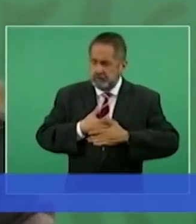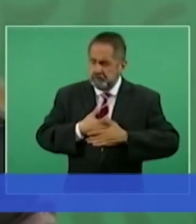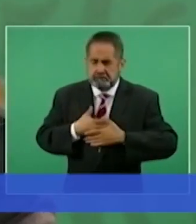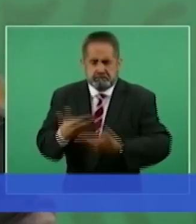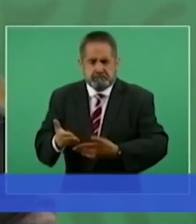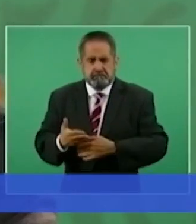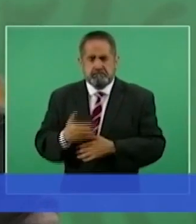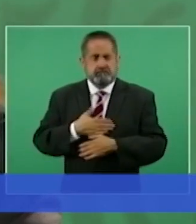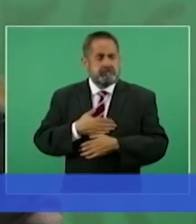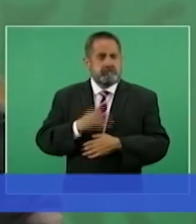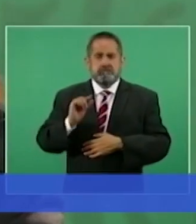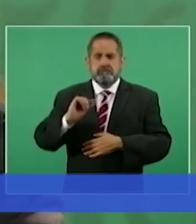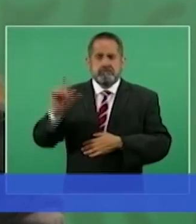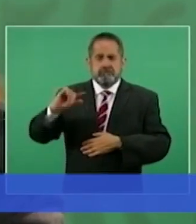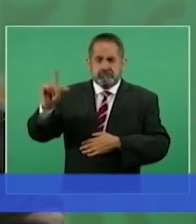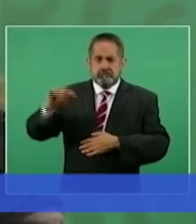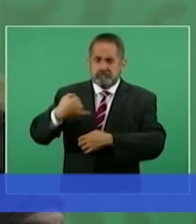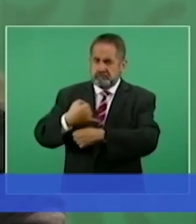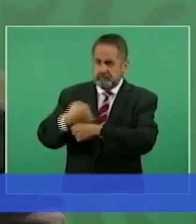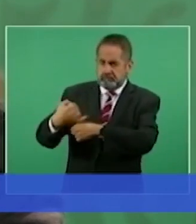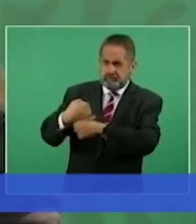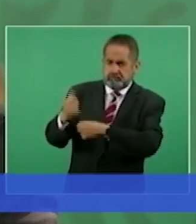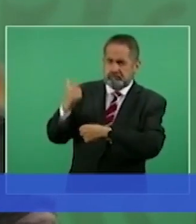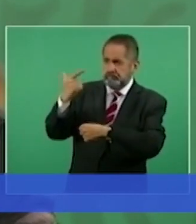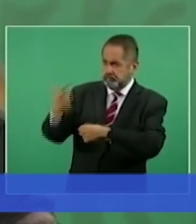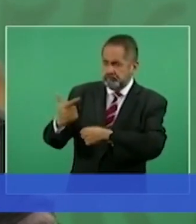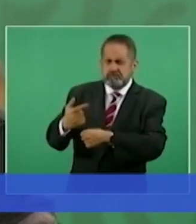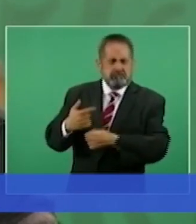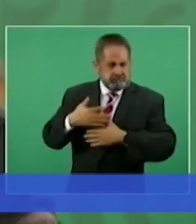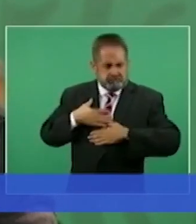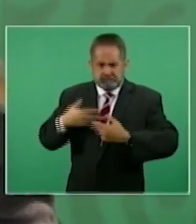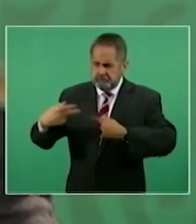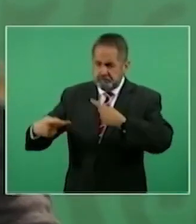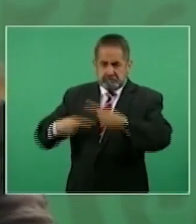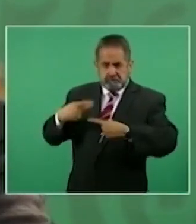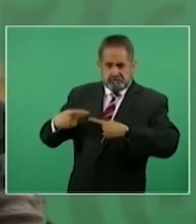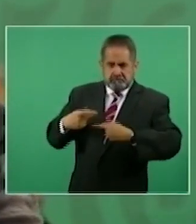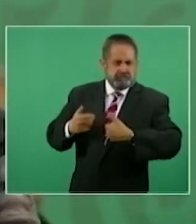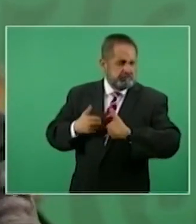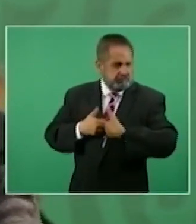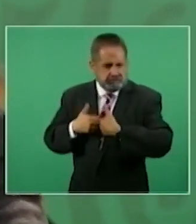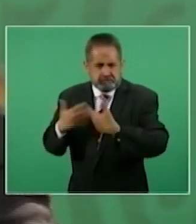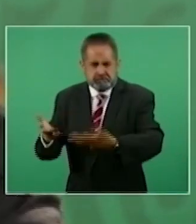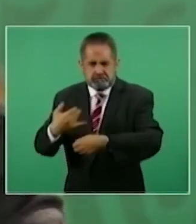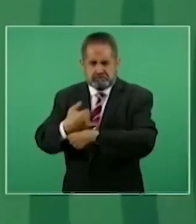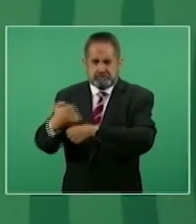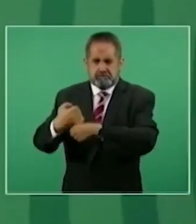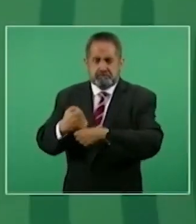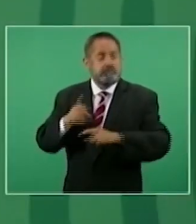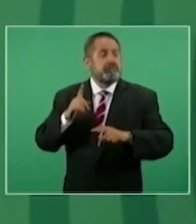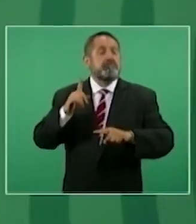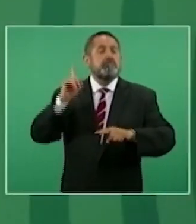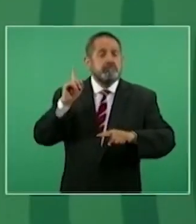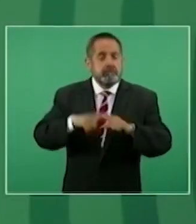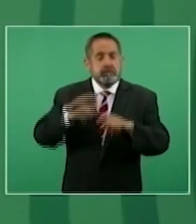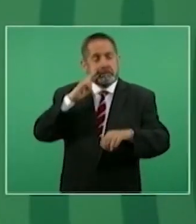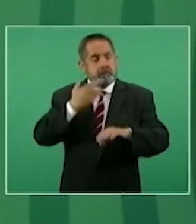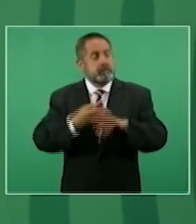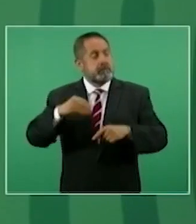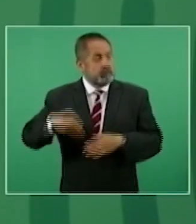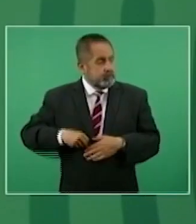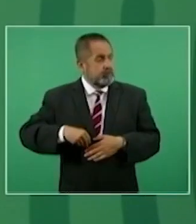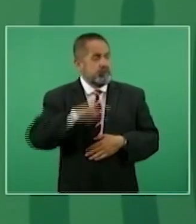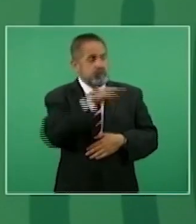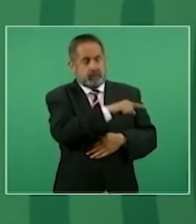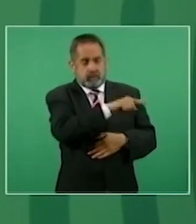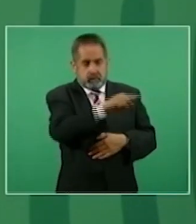autoridades en todo lo que sea necesario para esclarecer y para que determinen las responsabilidades a que haya lugar. Aquí estoy